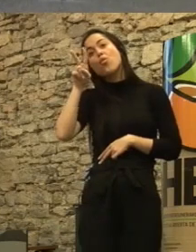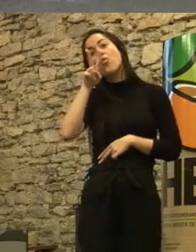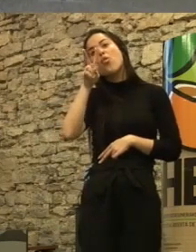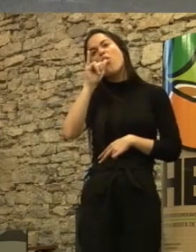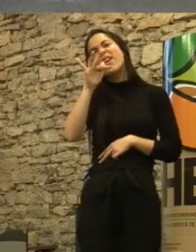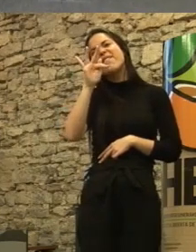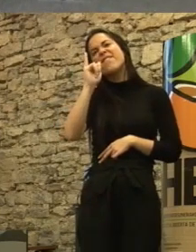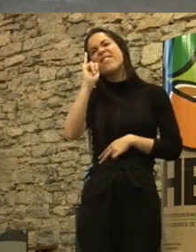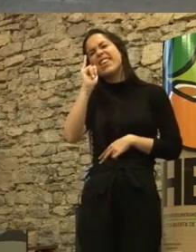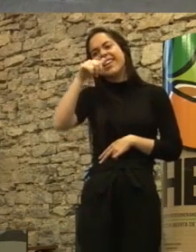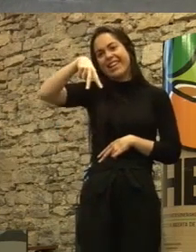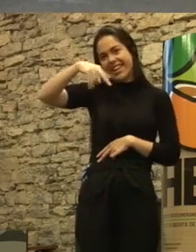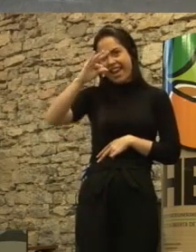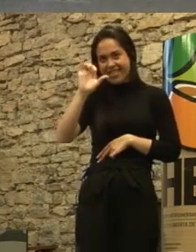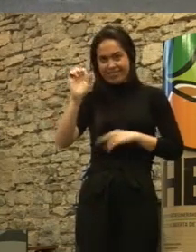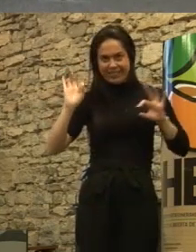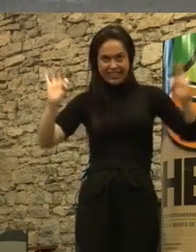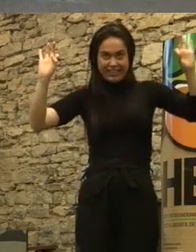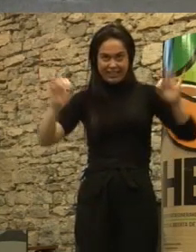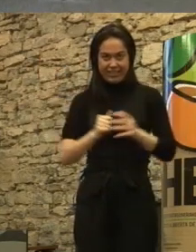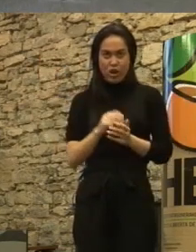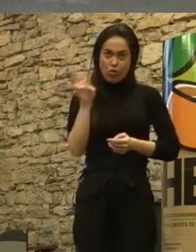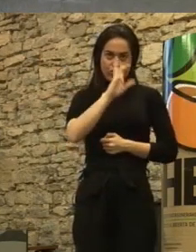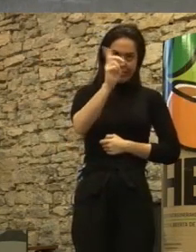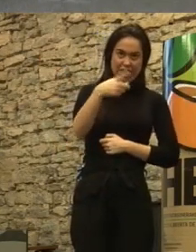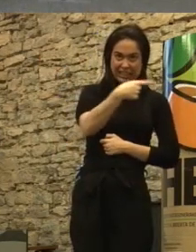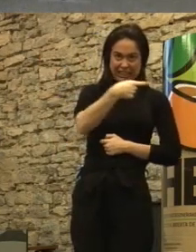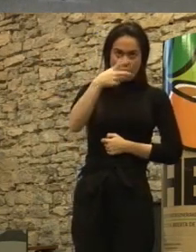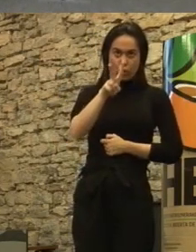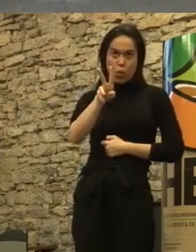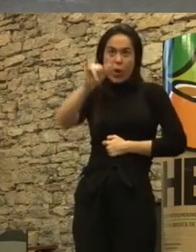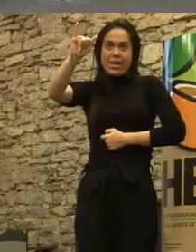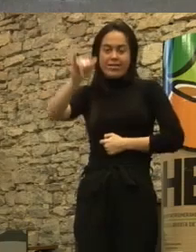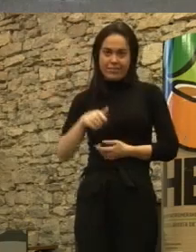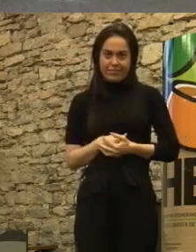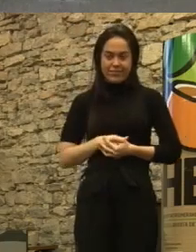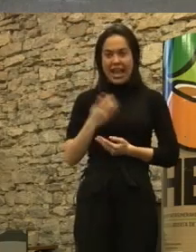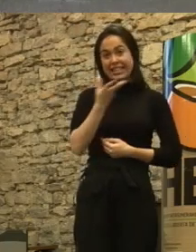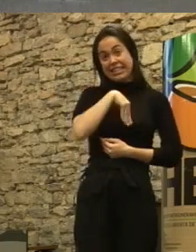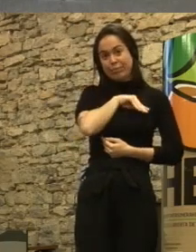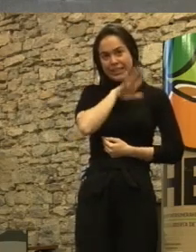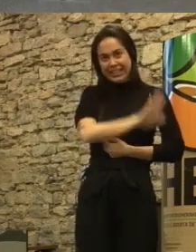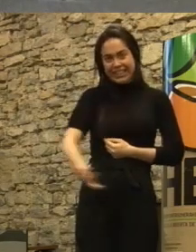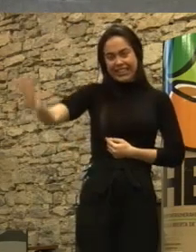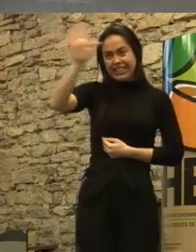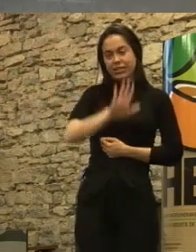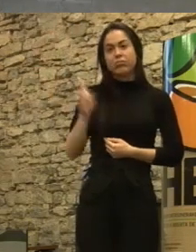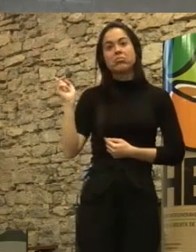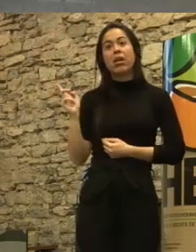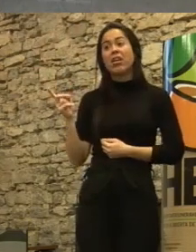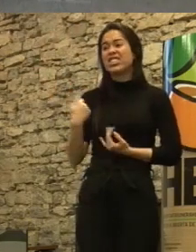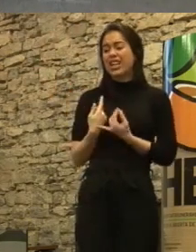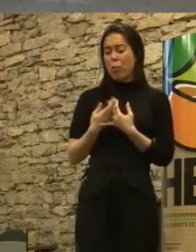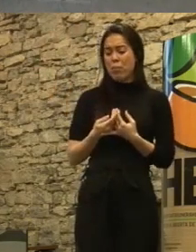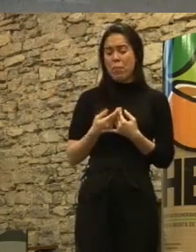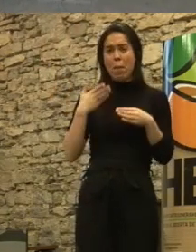Net. Tenéis que hablarle a él, porque este señor no ha parado frente a nada. Este señor se va con los palos y con los